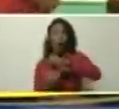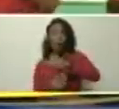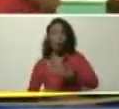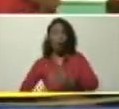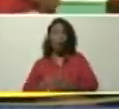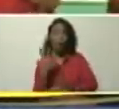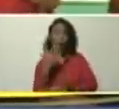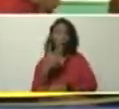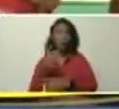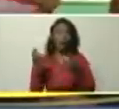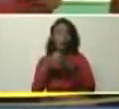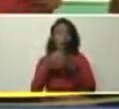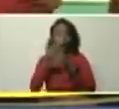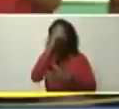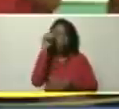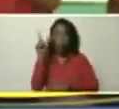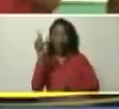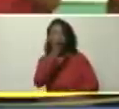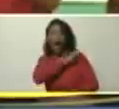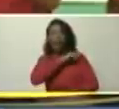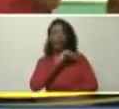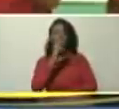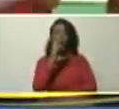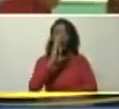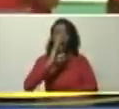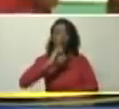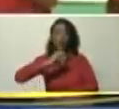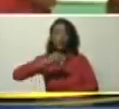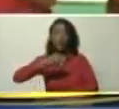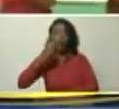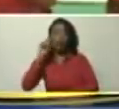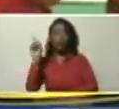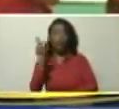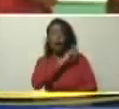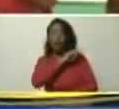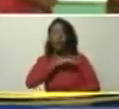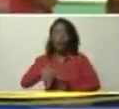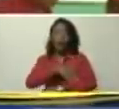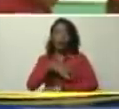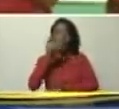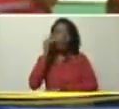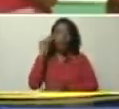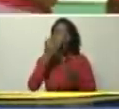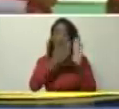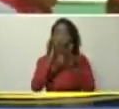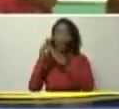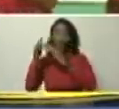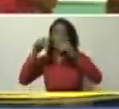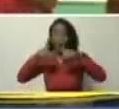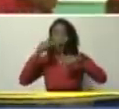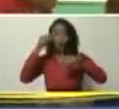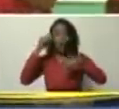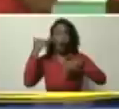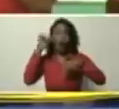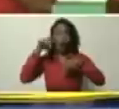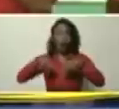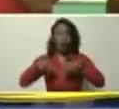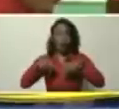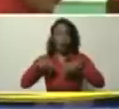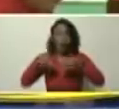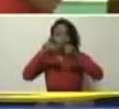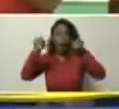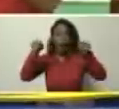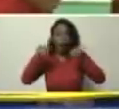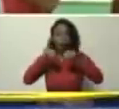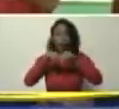fundamentales del partido, como son los jefes de VCH, los jefes de calle, los jefes de comunidades, y hoy en día aquí están, en esta cancha,